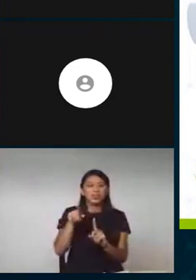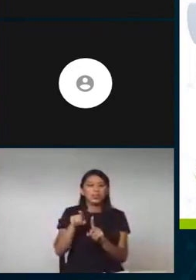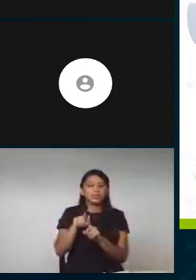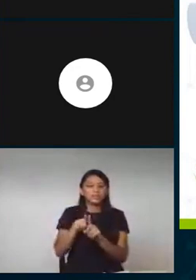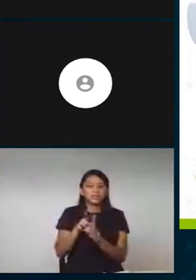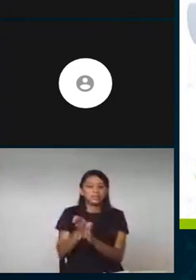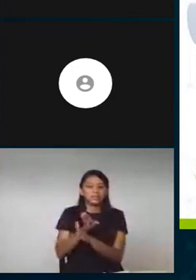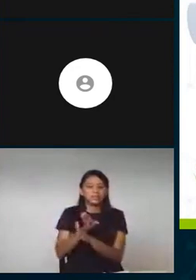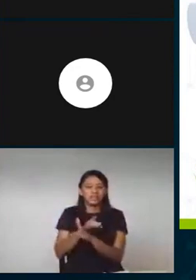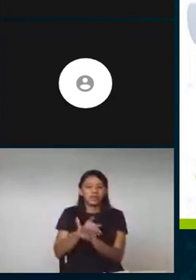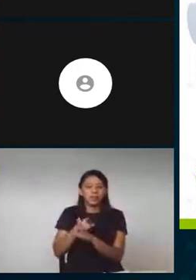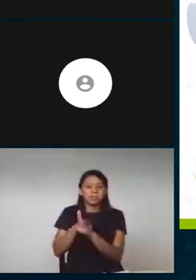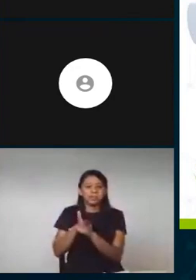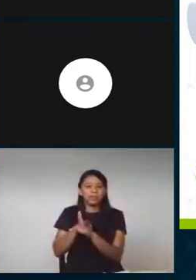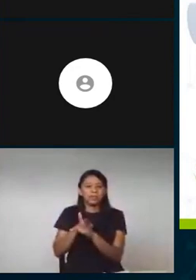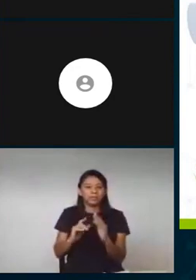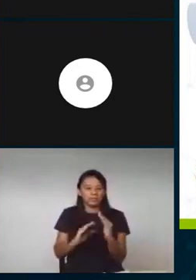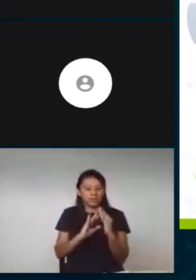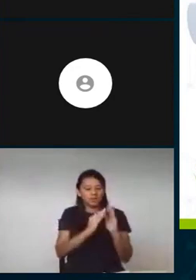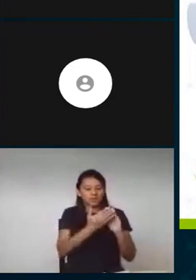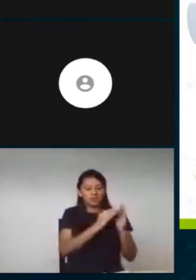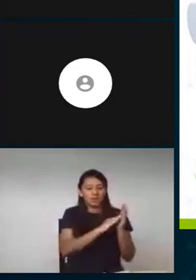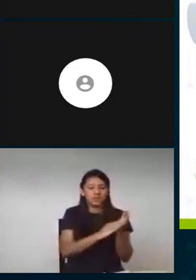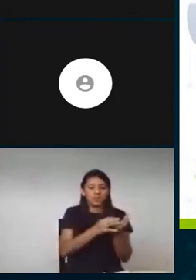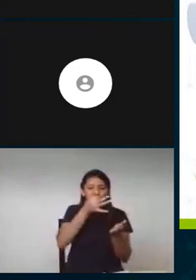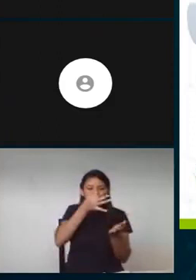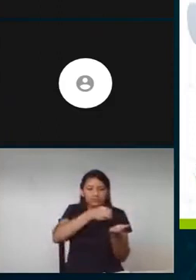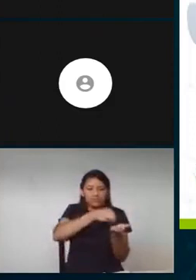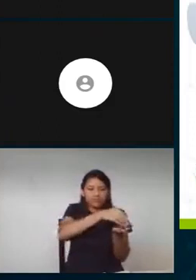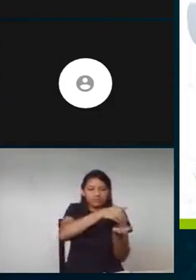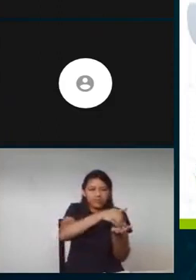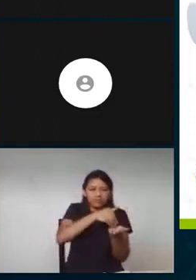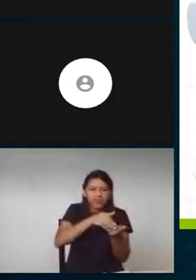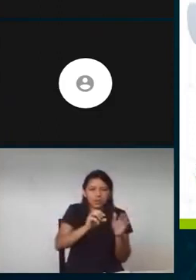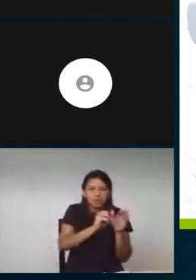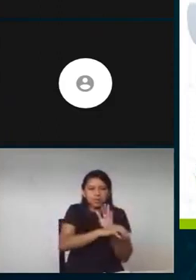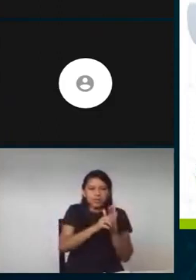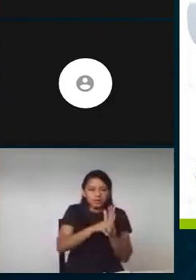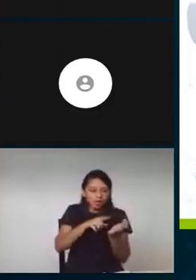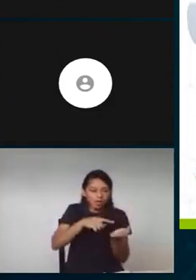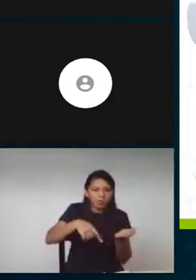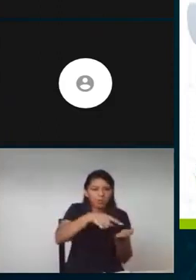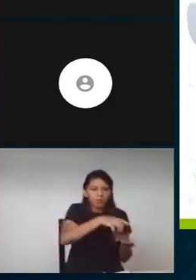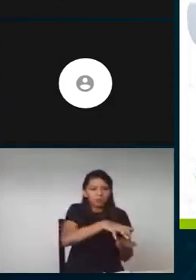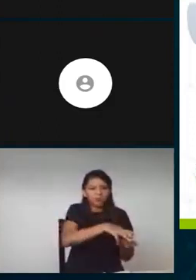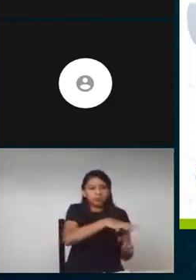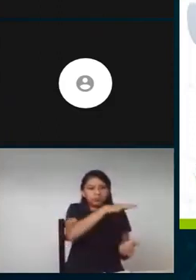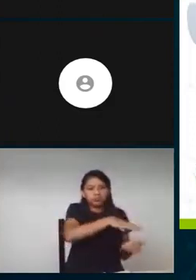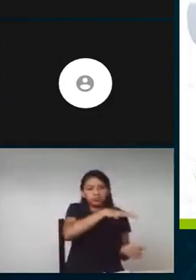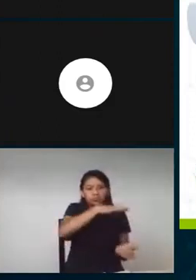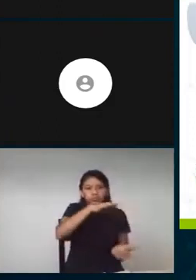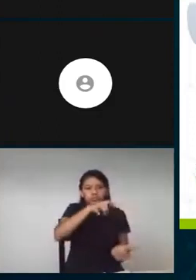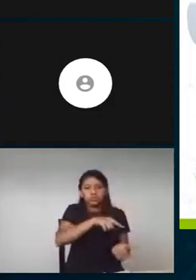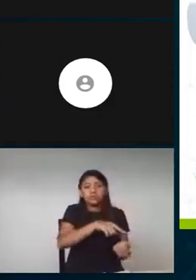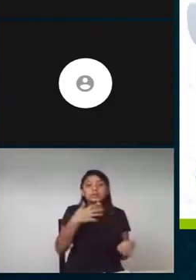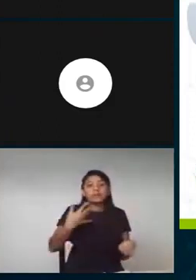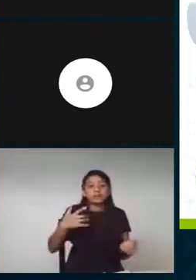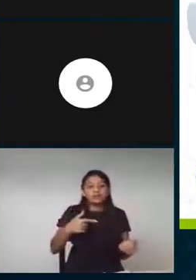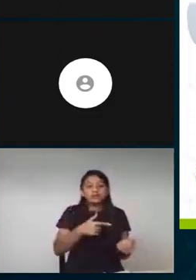de los residuos sólidos domiciliarios. Una problemática que se viene desde que Medellín empezó a